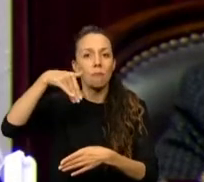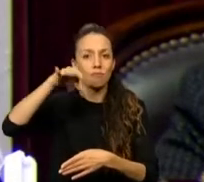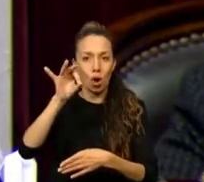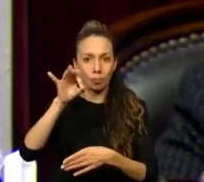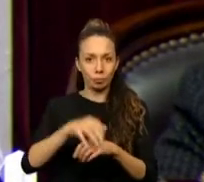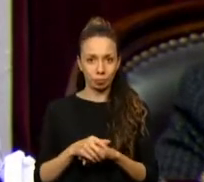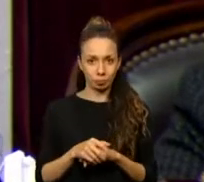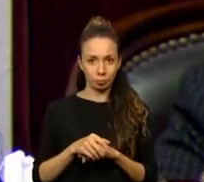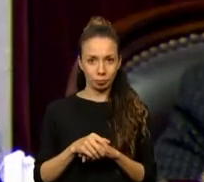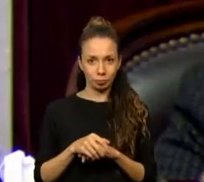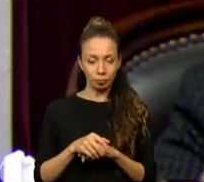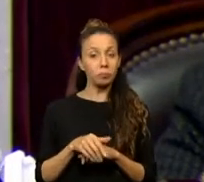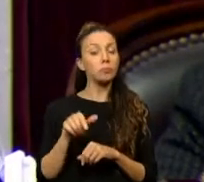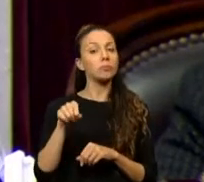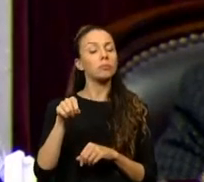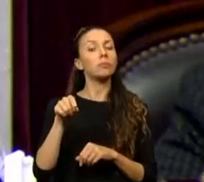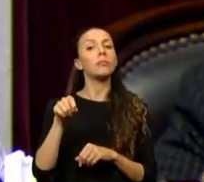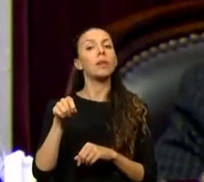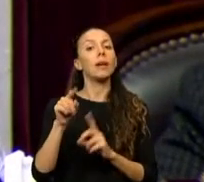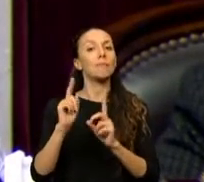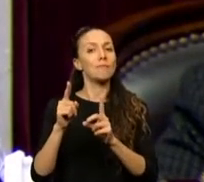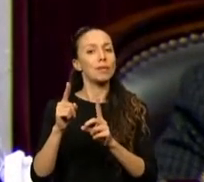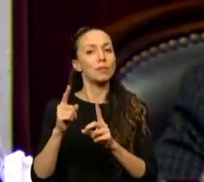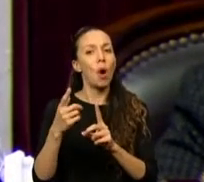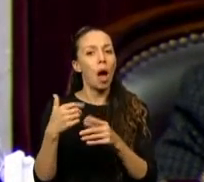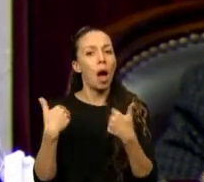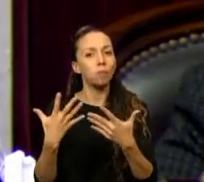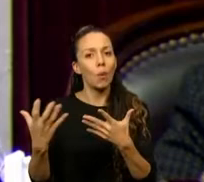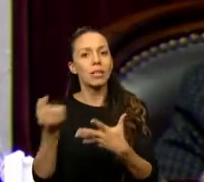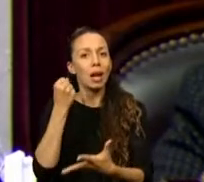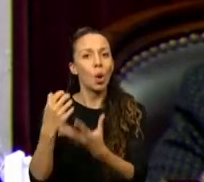digo recupera porque, como también se ha dicho aquí previamente,